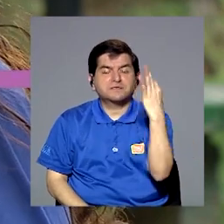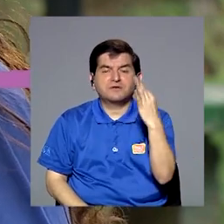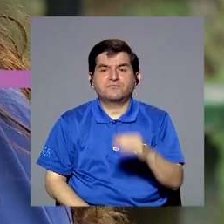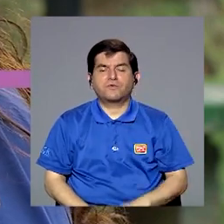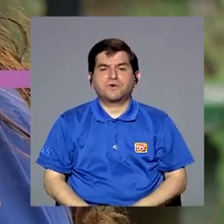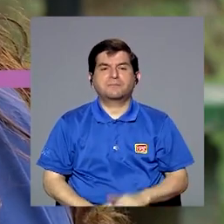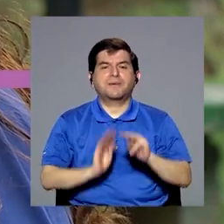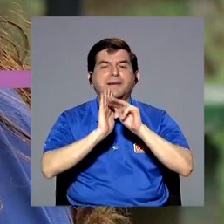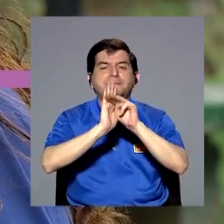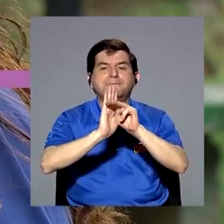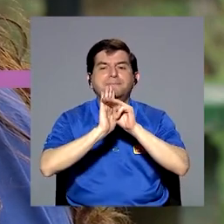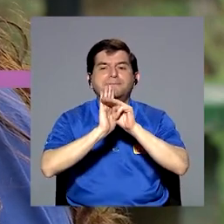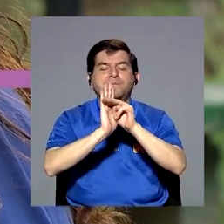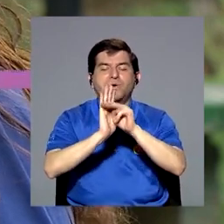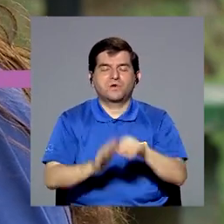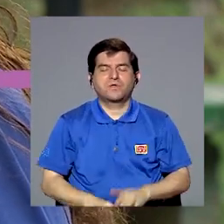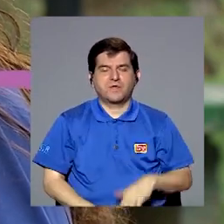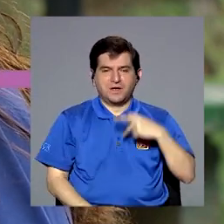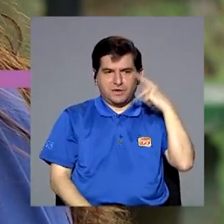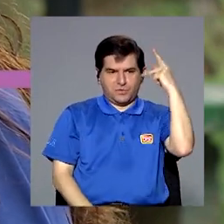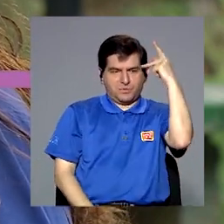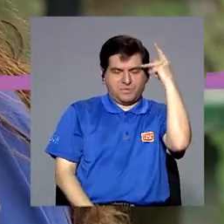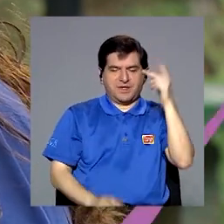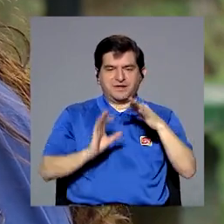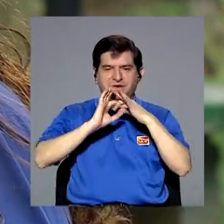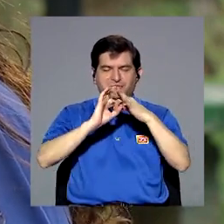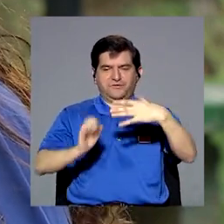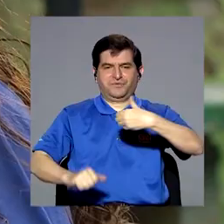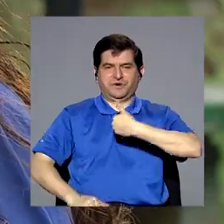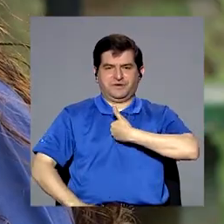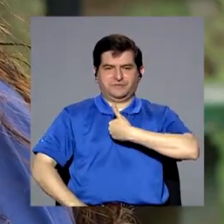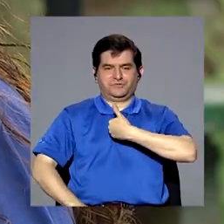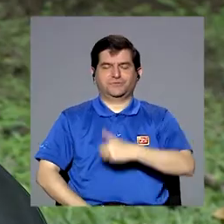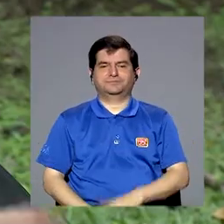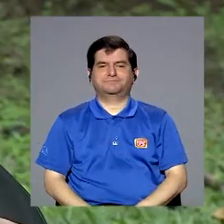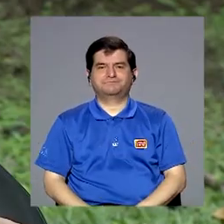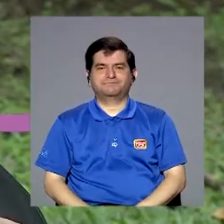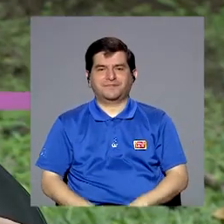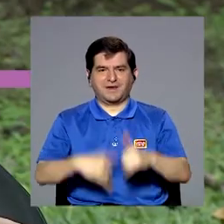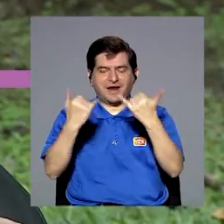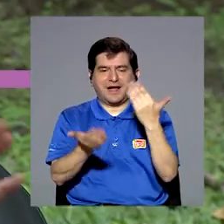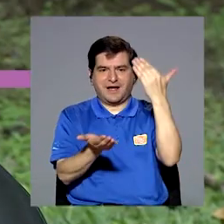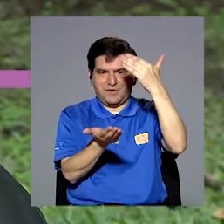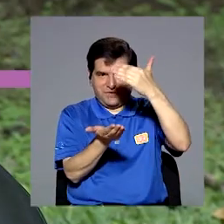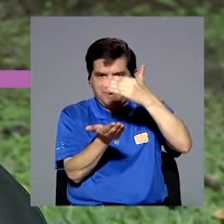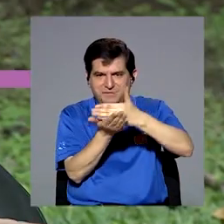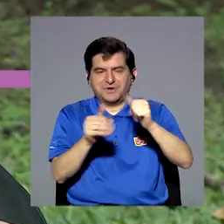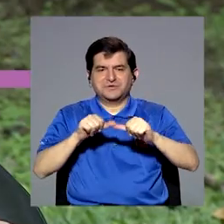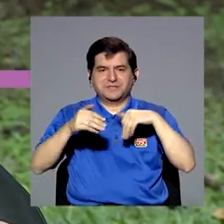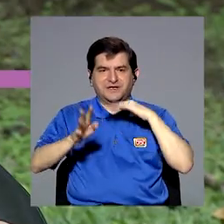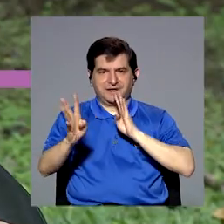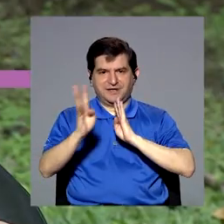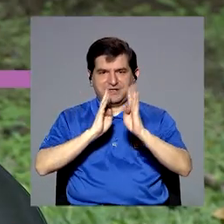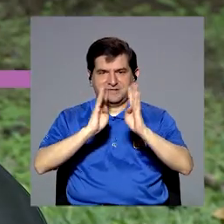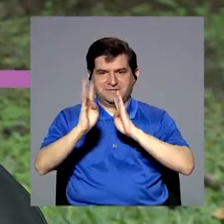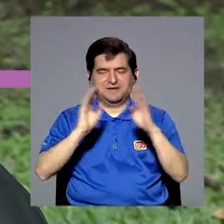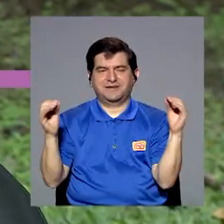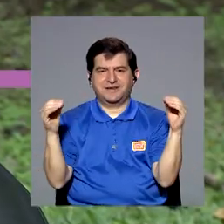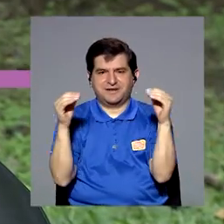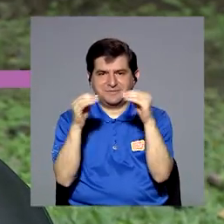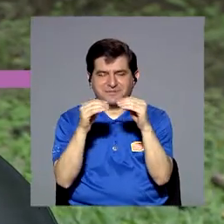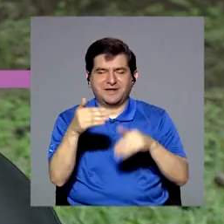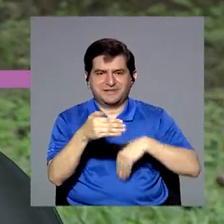un modelaje de los padres con las relaciones que ellos tengan. Ok, bueno, vamos a hacer una pausa, vamos a seguir hablando un poquito